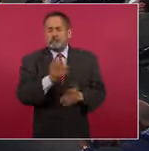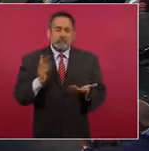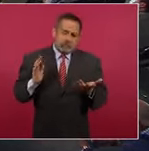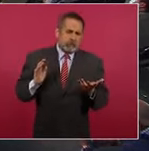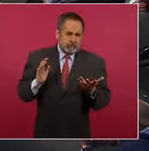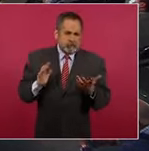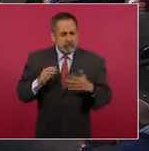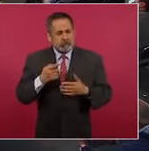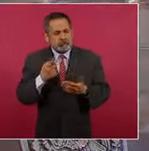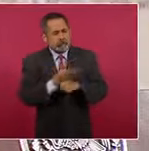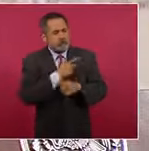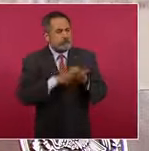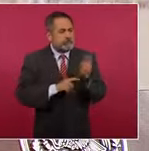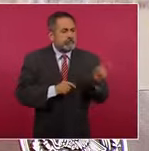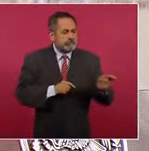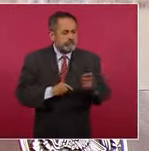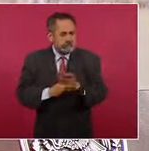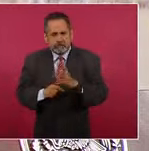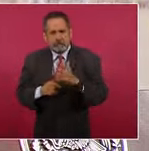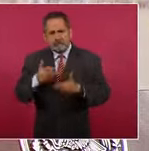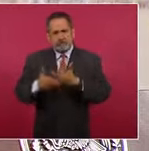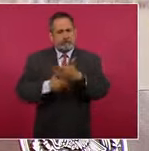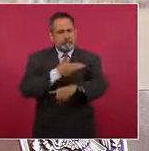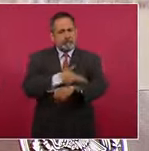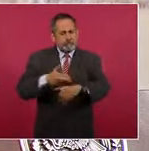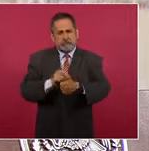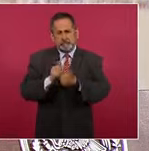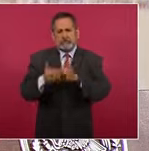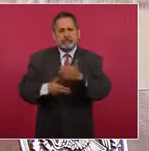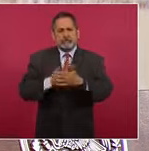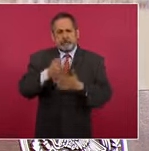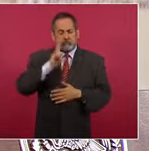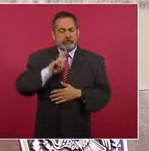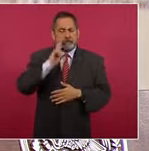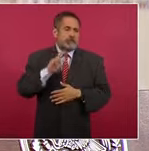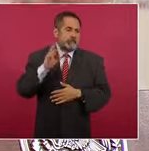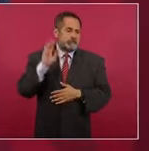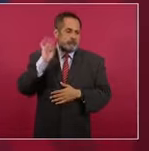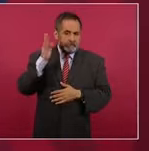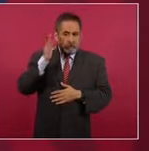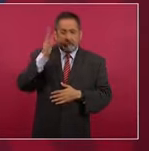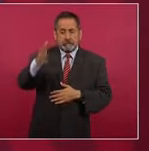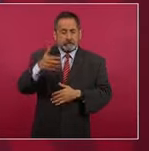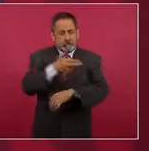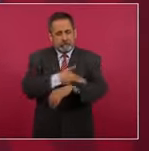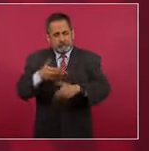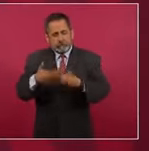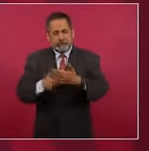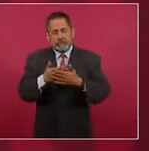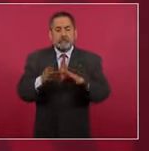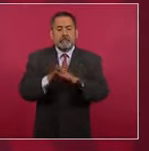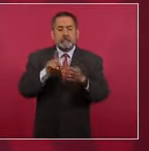dar seguimiento al proceso hasta que entre todos